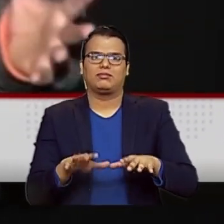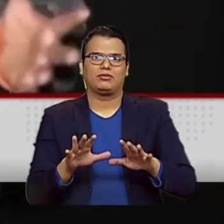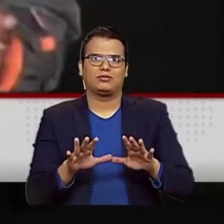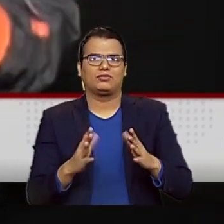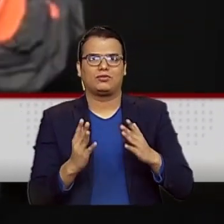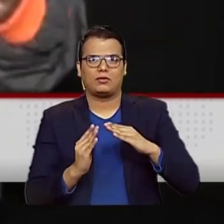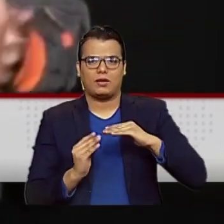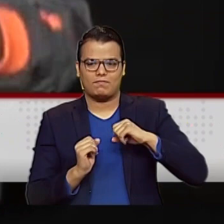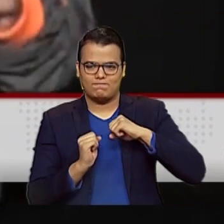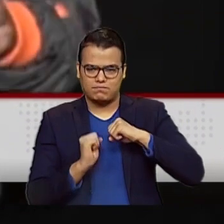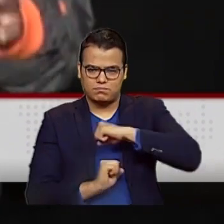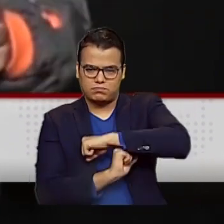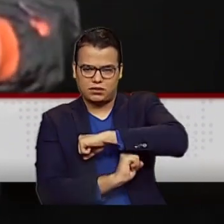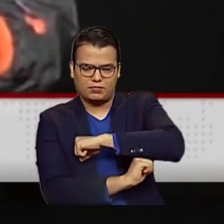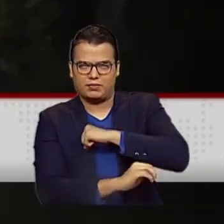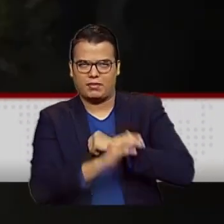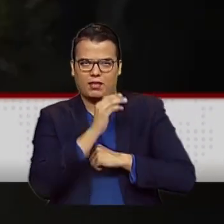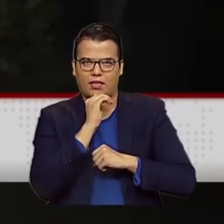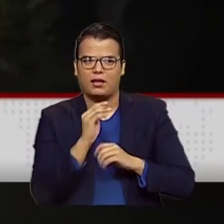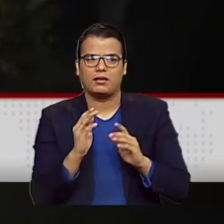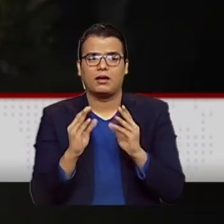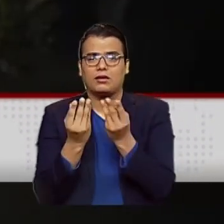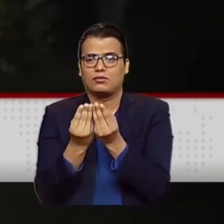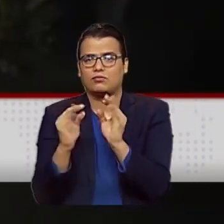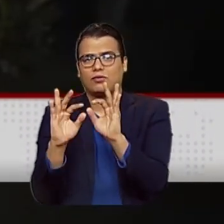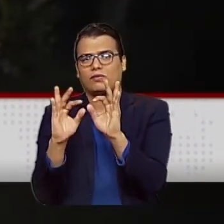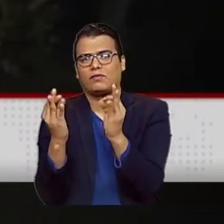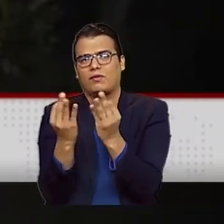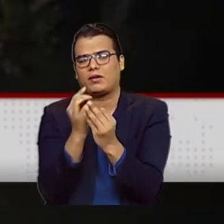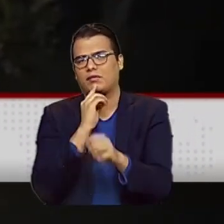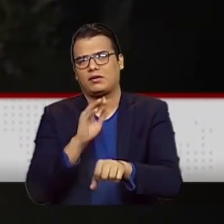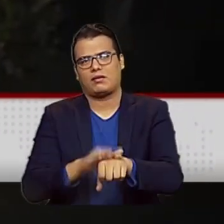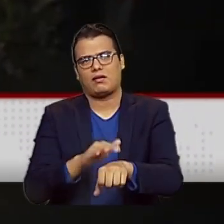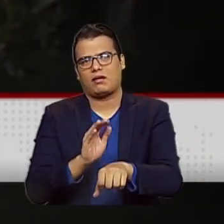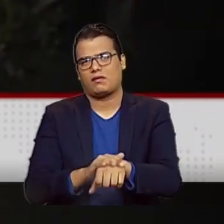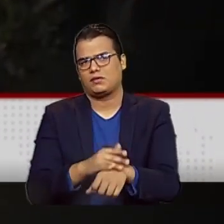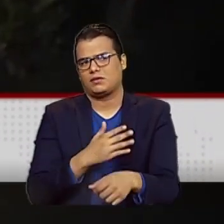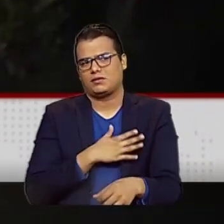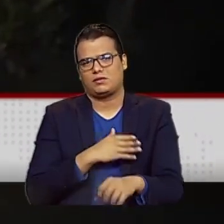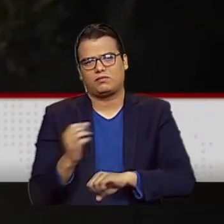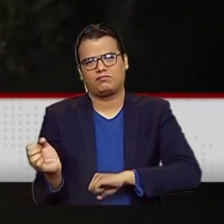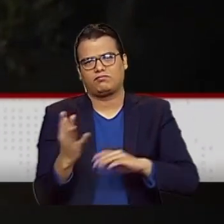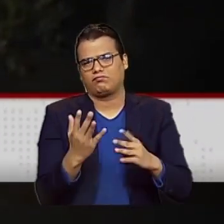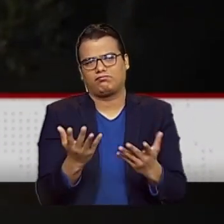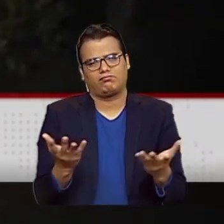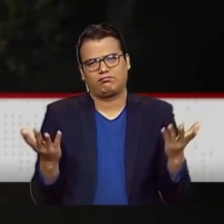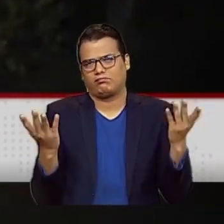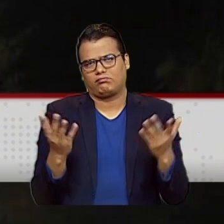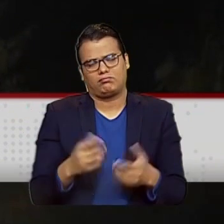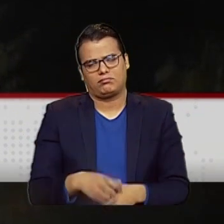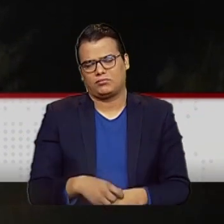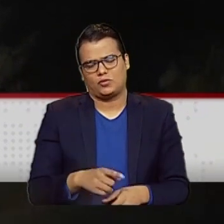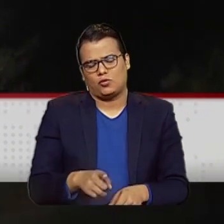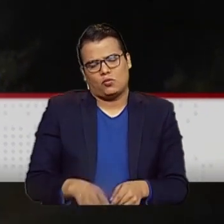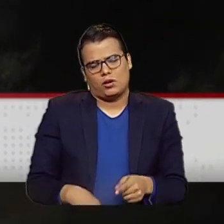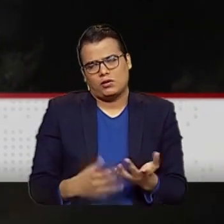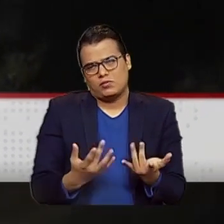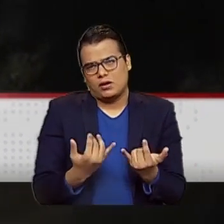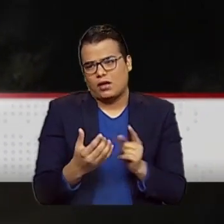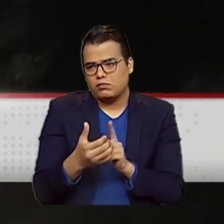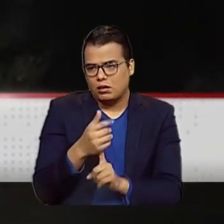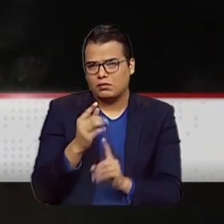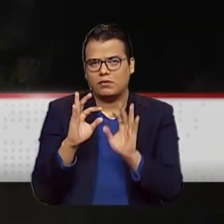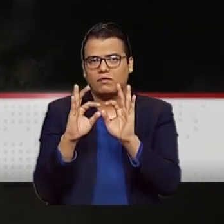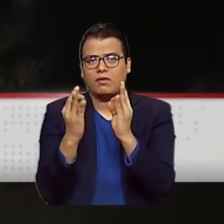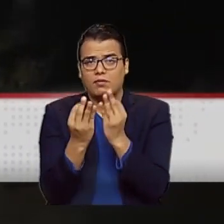familias se niegan a aceptar esta decisión porque sería extenderles el dolor de no encontrar a sus familiares, de no encontrar